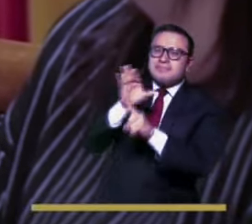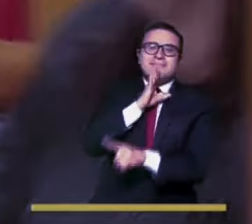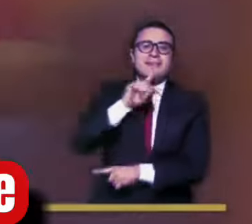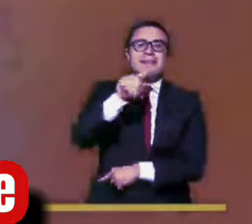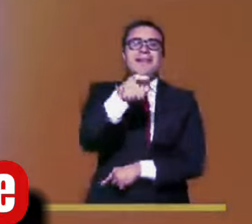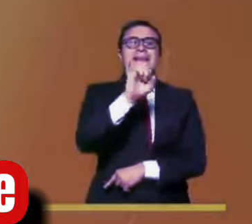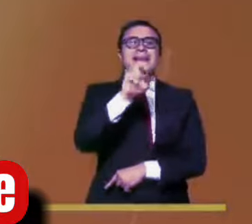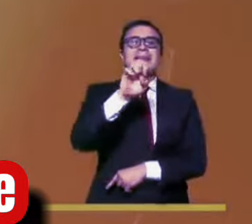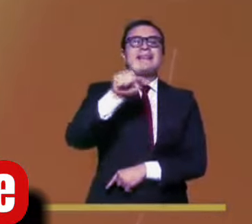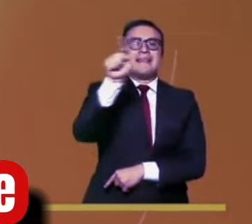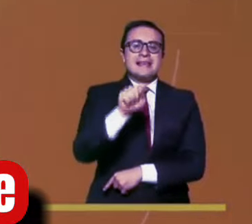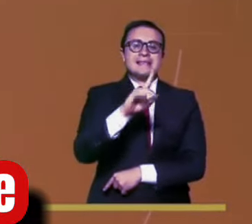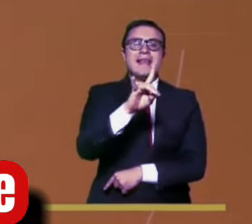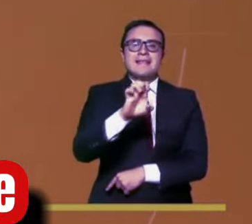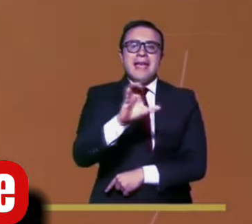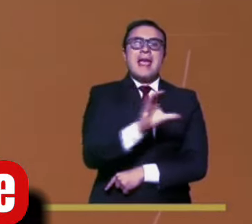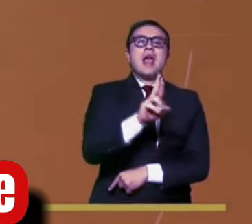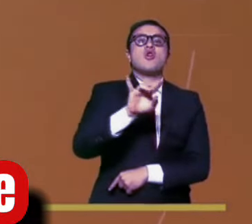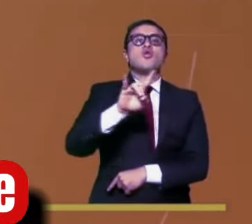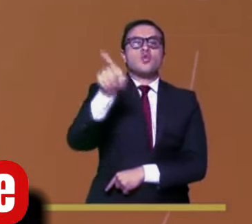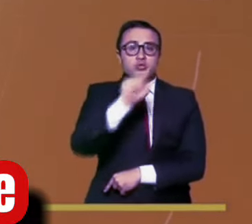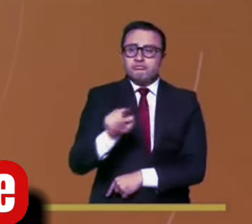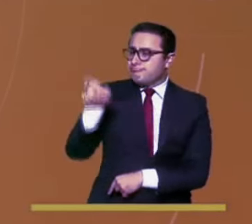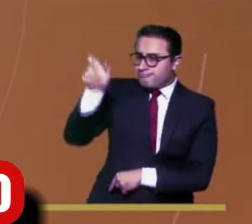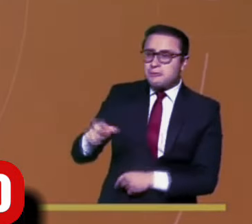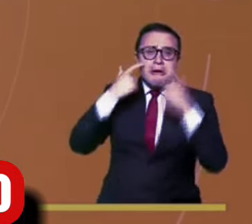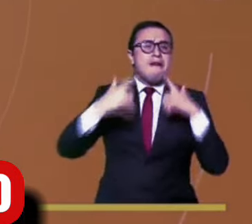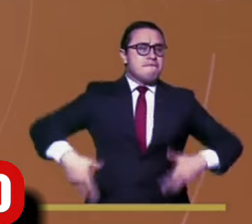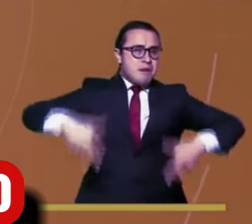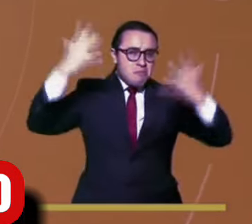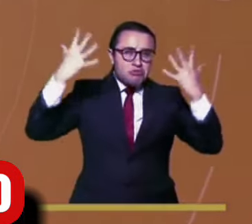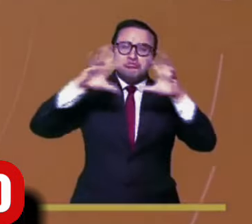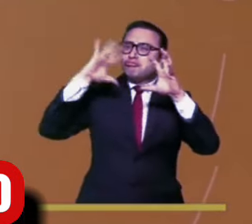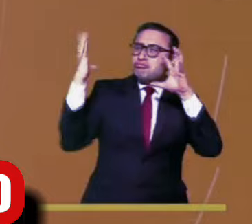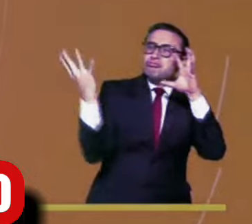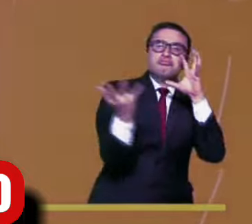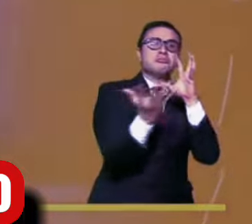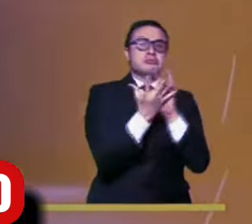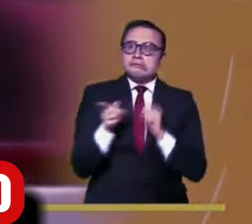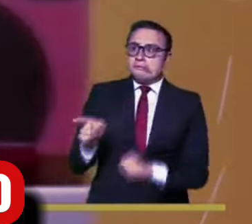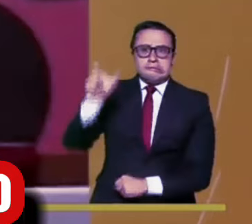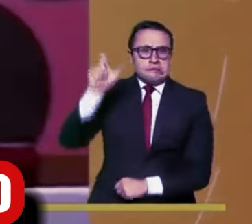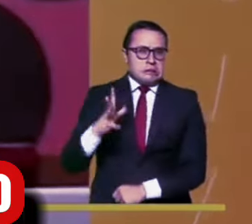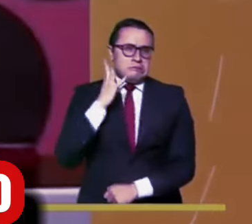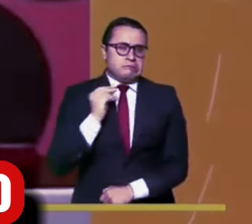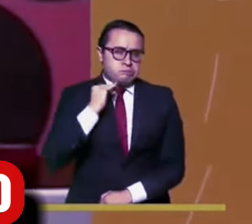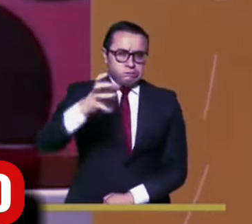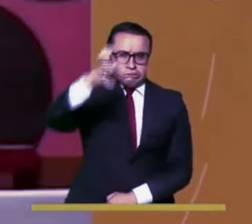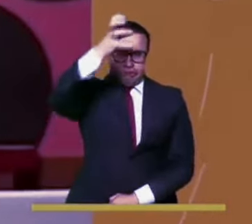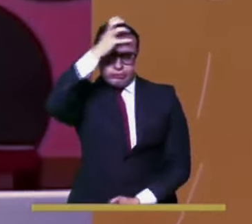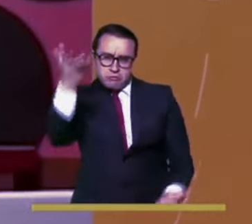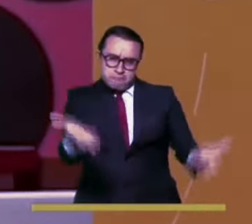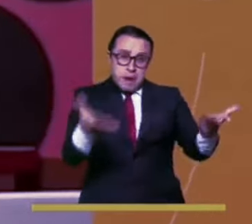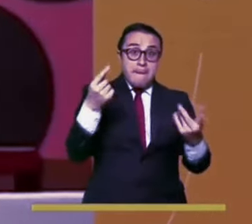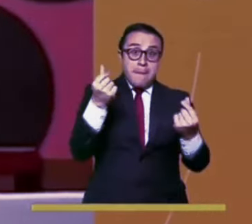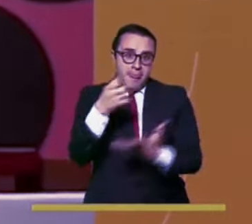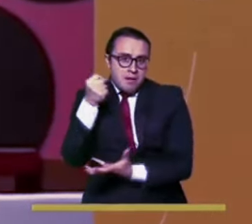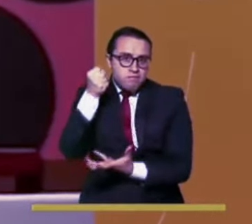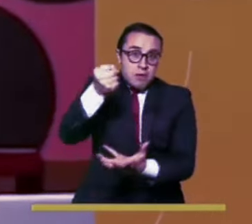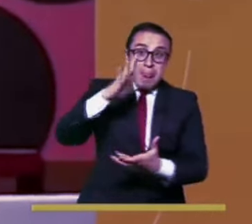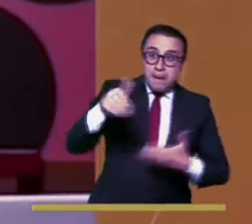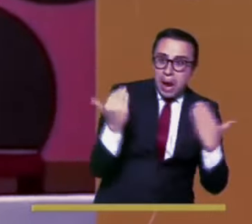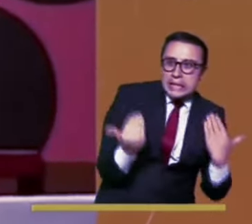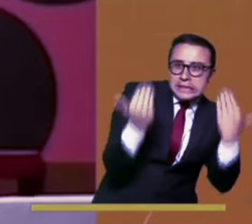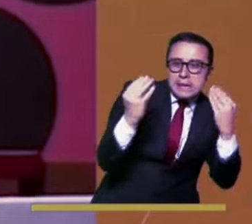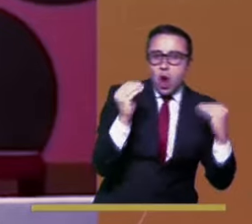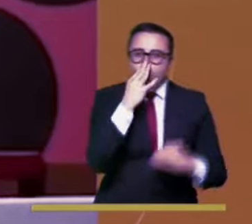Rús, economista reconocido mundialmente, experto en análisis de costo-beneficio y de la economía